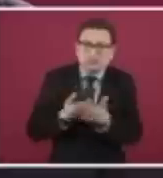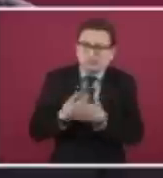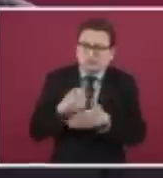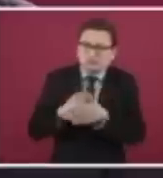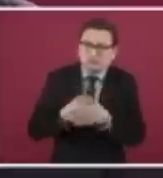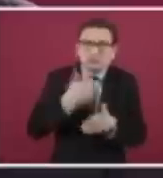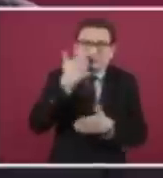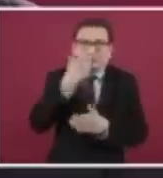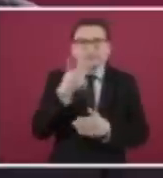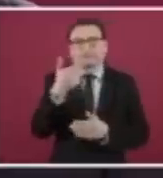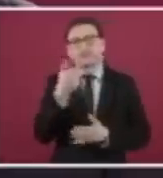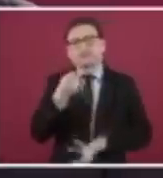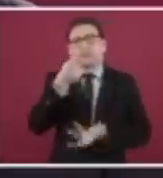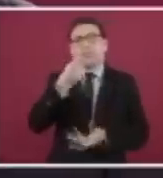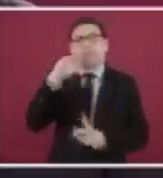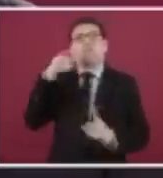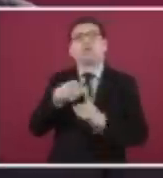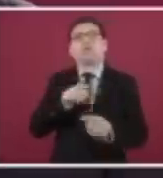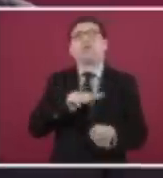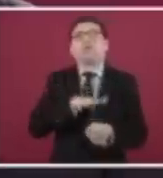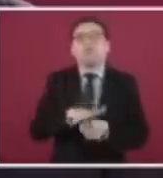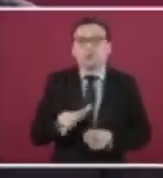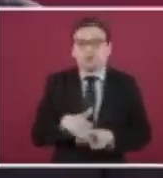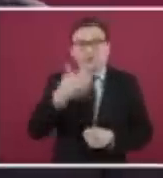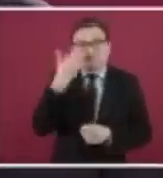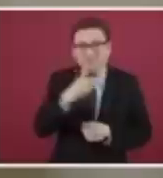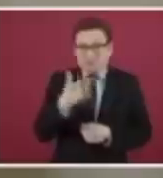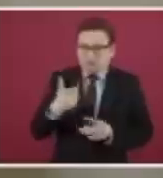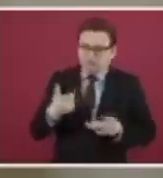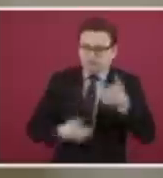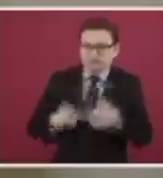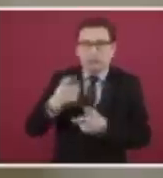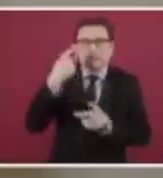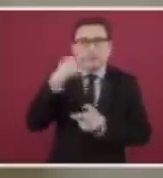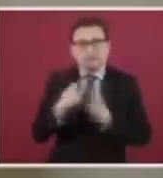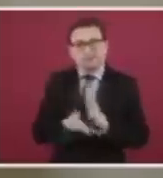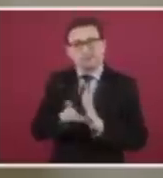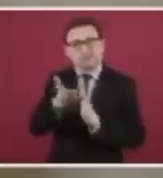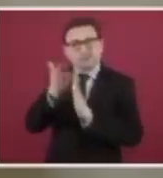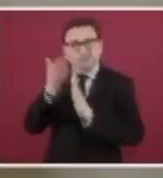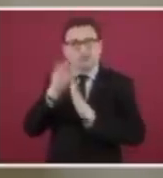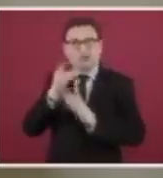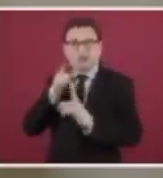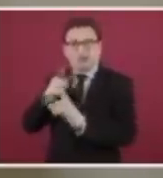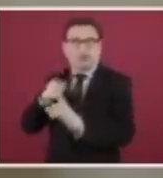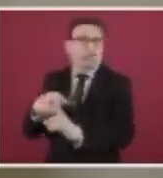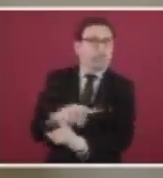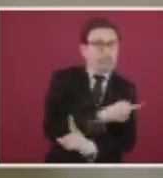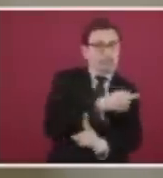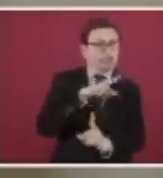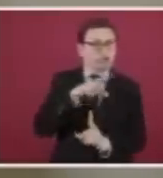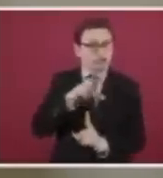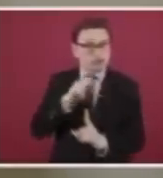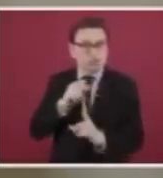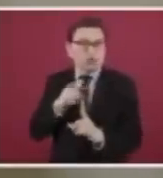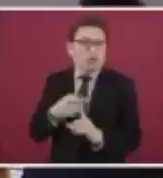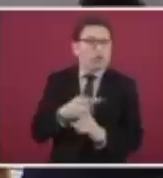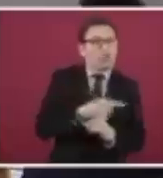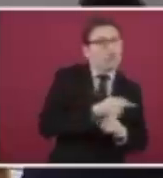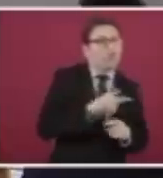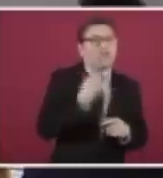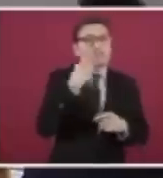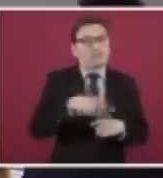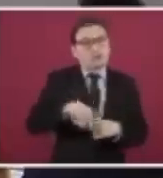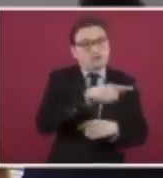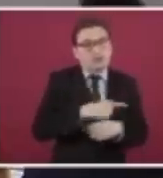que se dirija el recurso a este fondo de infraestructura y que no se dirija precisamente a lo que usted ha planteado, que son las tandas de bienestar, créditos a